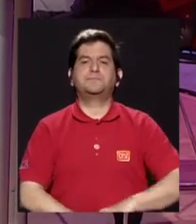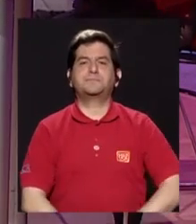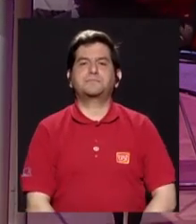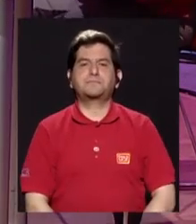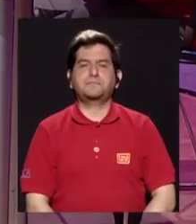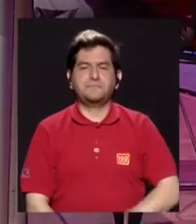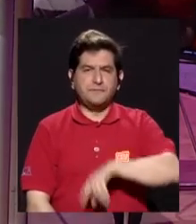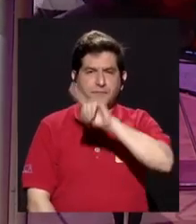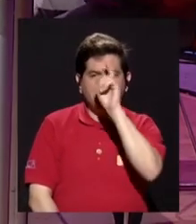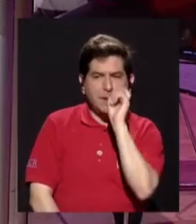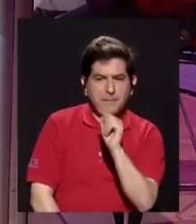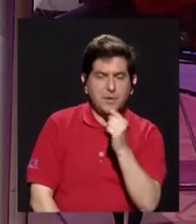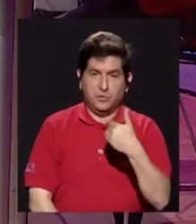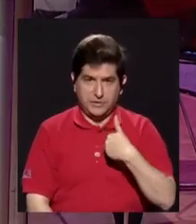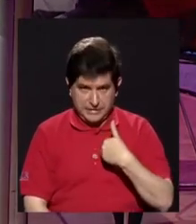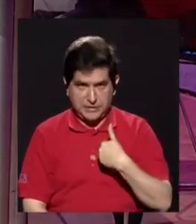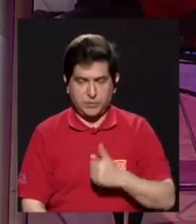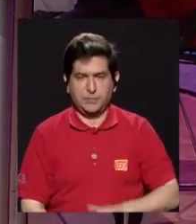¿verdad? Y nos preguntan aquí